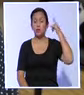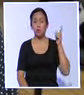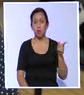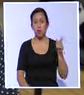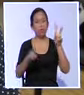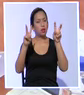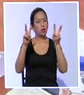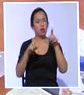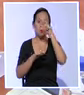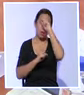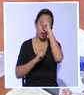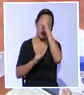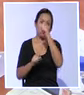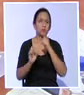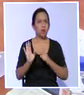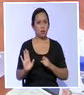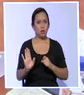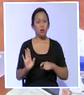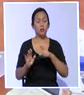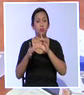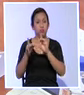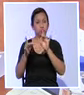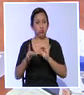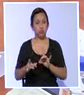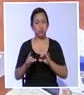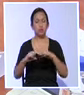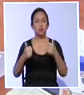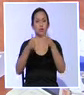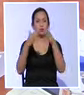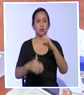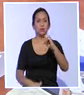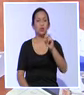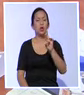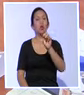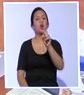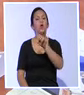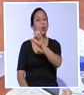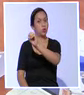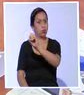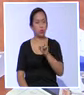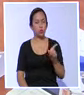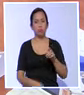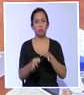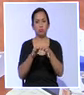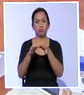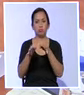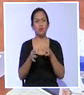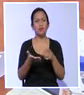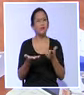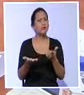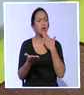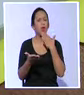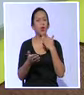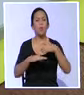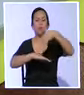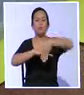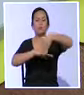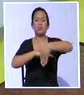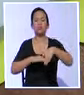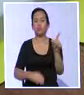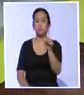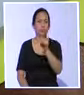tema respetado bajo estos argumentos el asambleísta jorge coros o titular de la comisión dijo que no se puede solicitar el archivo de la